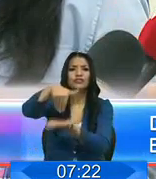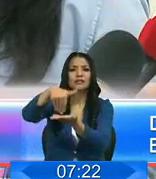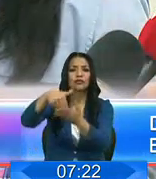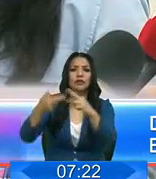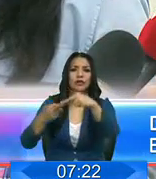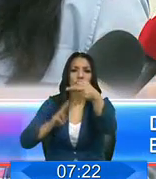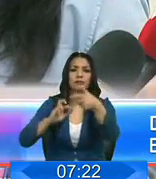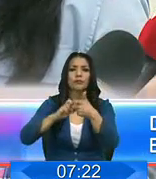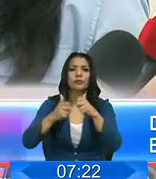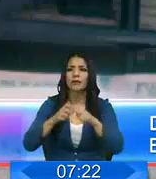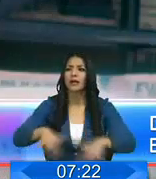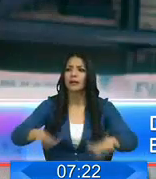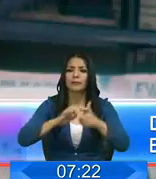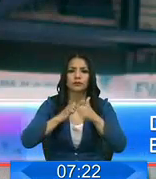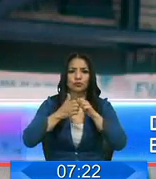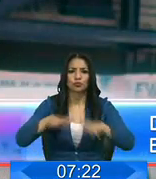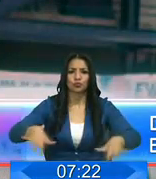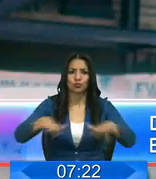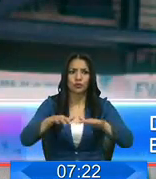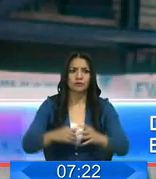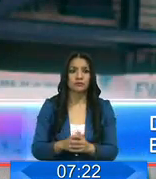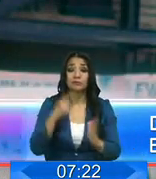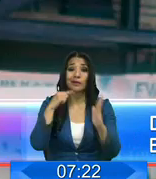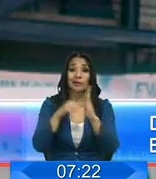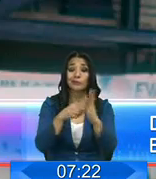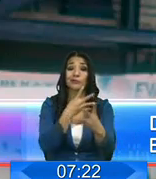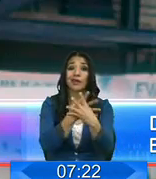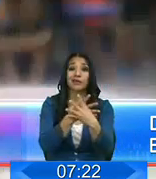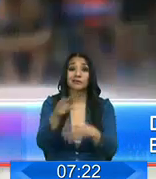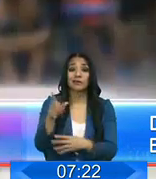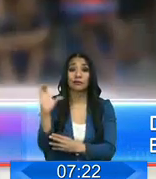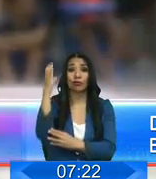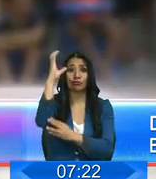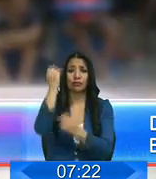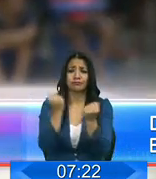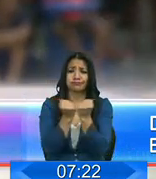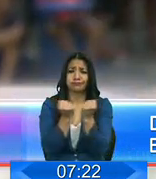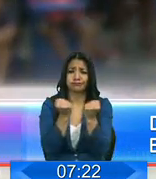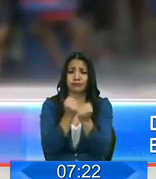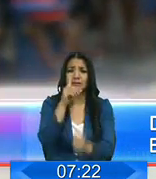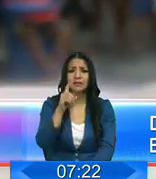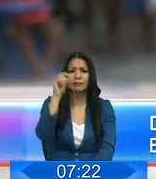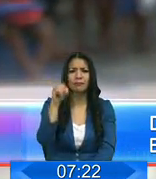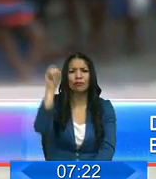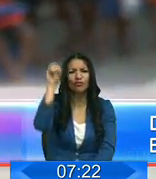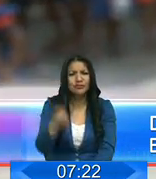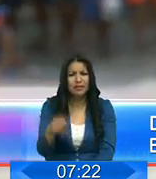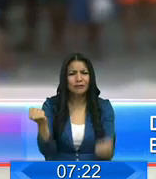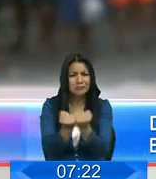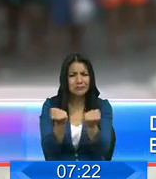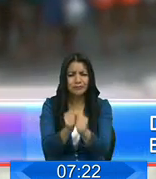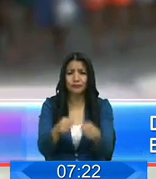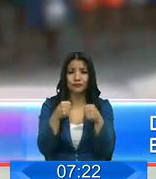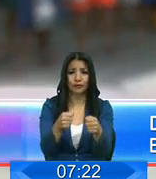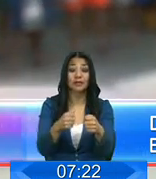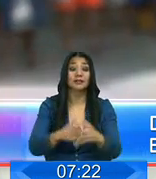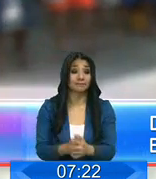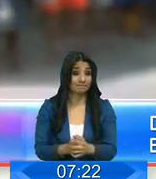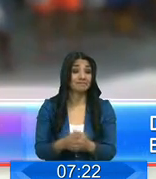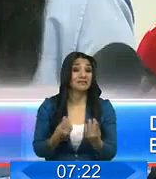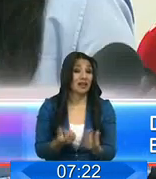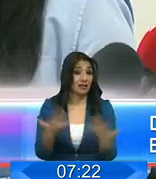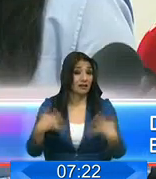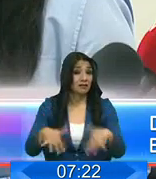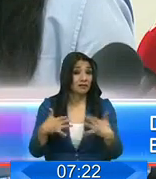presentan problemas estructurales. Por ejemplo, en la penitenciaría del Litoral el hacinamiento supera el 100% de la capacidad del centro y esto es grave,